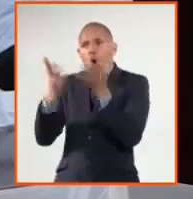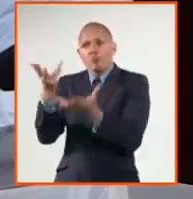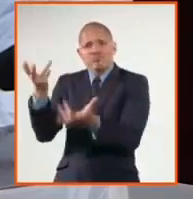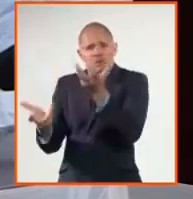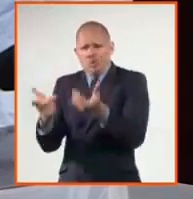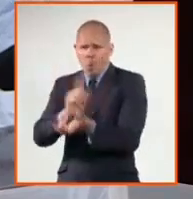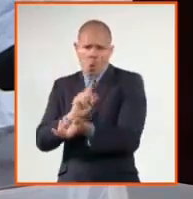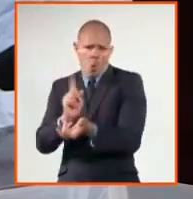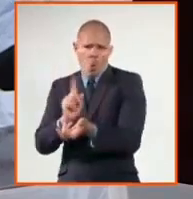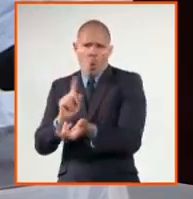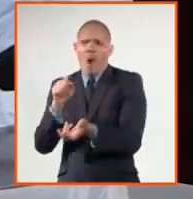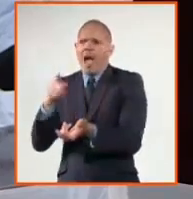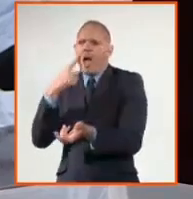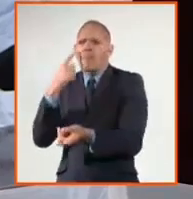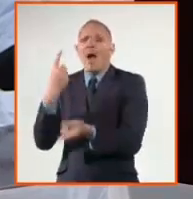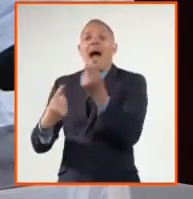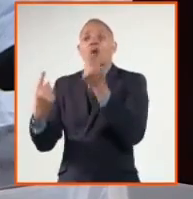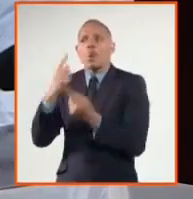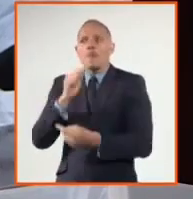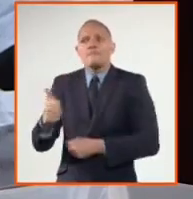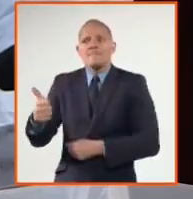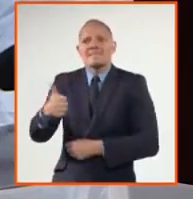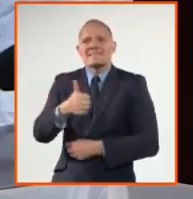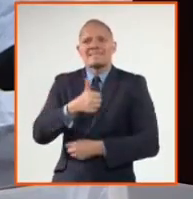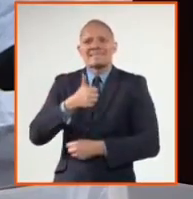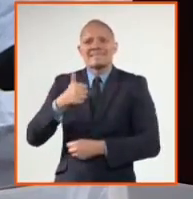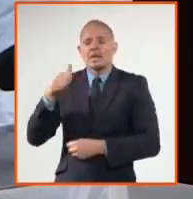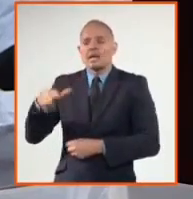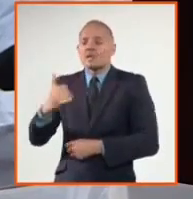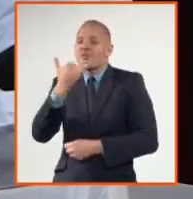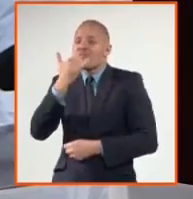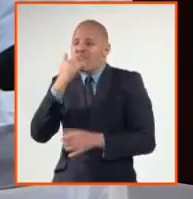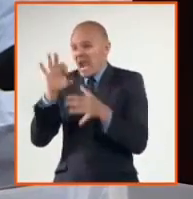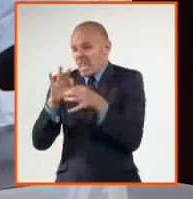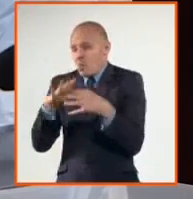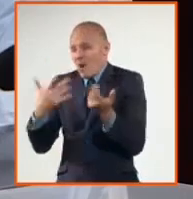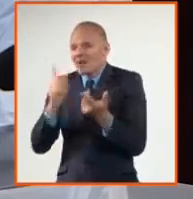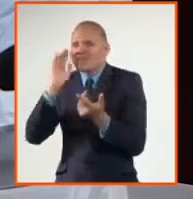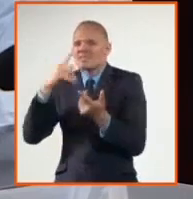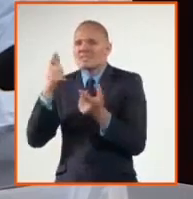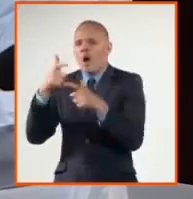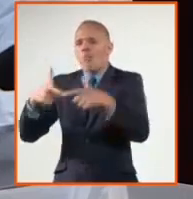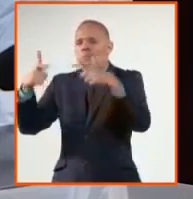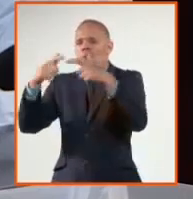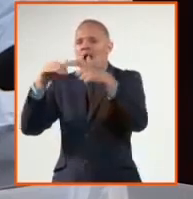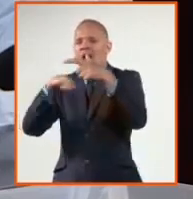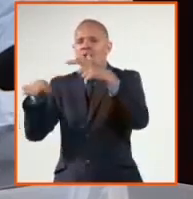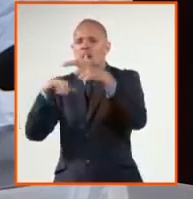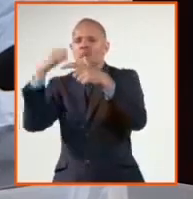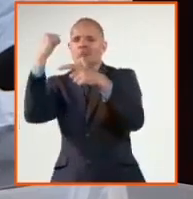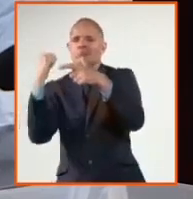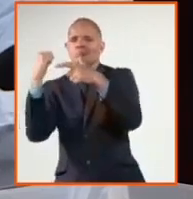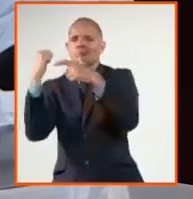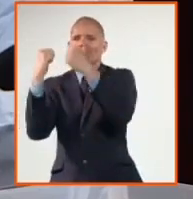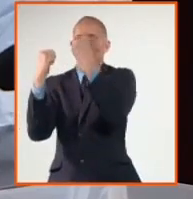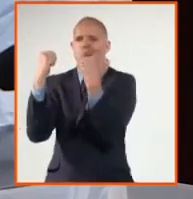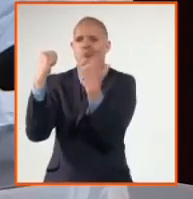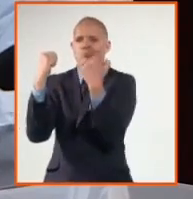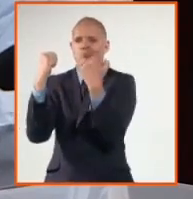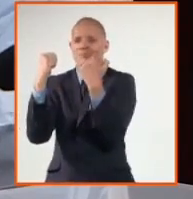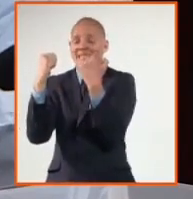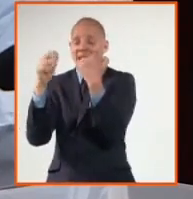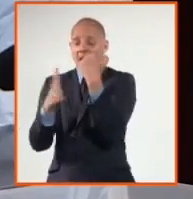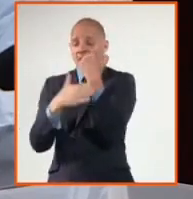no se añaden muchos de los elementos de intercambio si las estructuras pero en ese movimiento requiere desmontaje completo